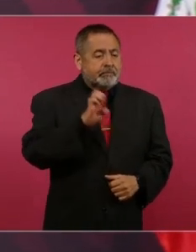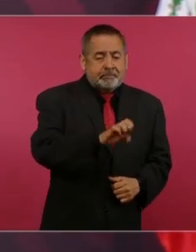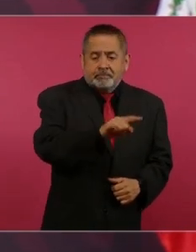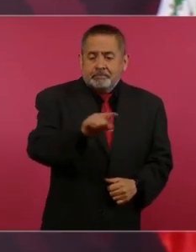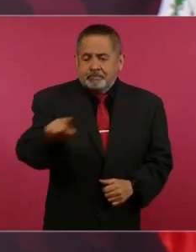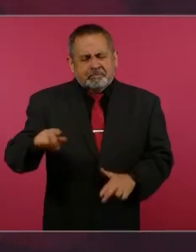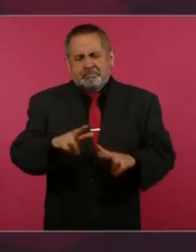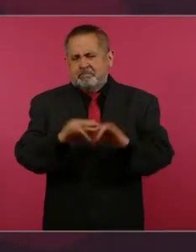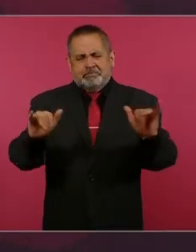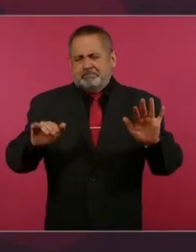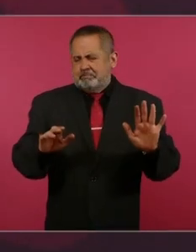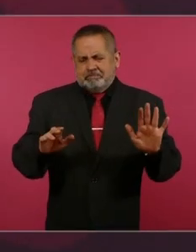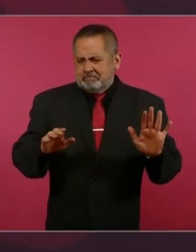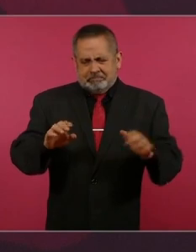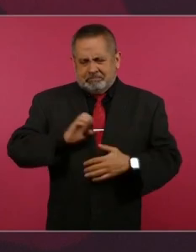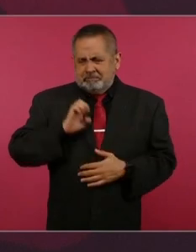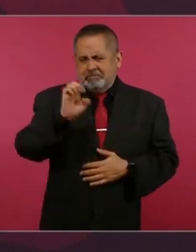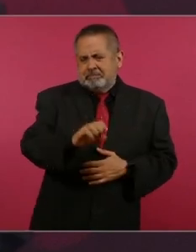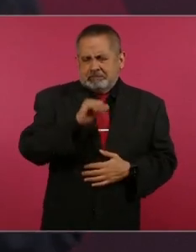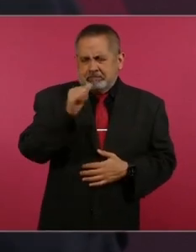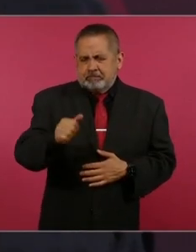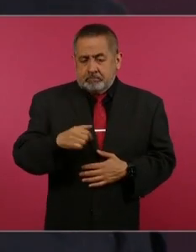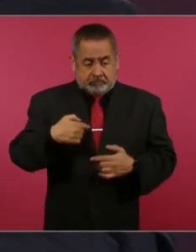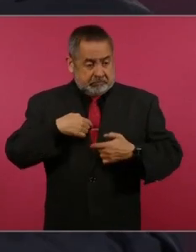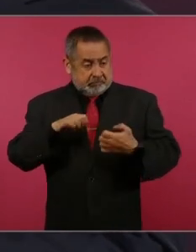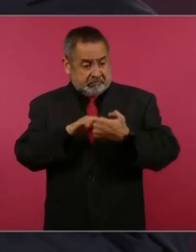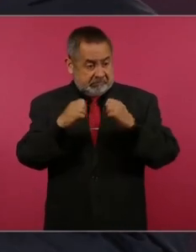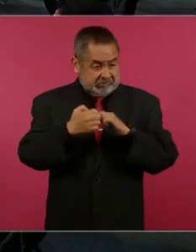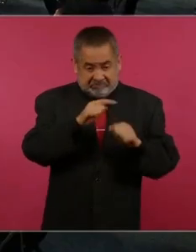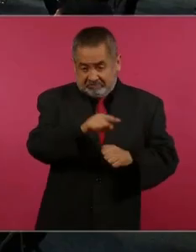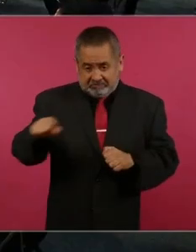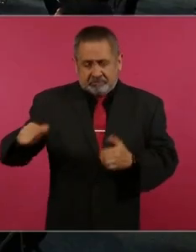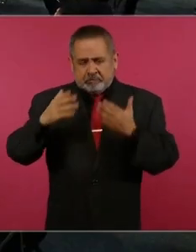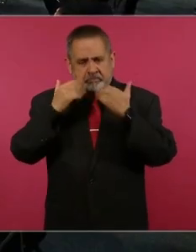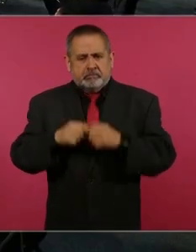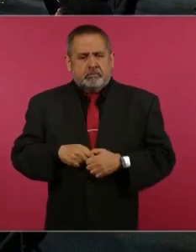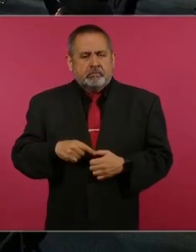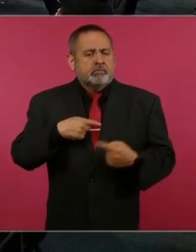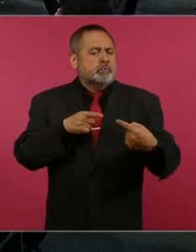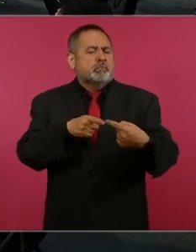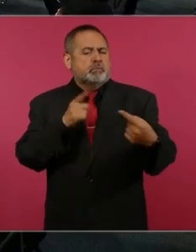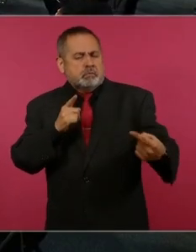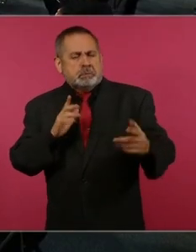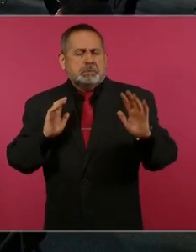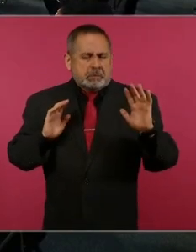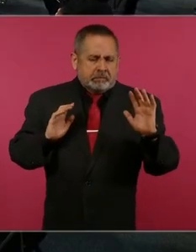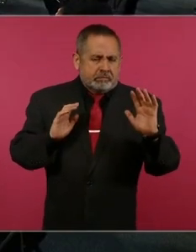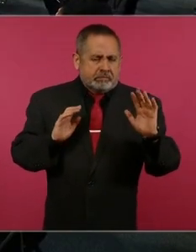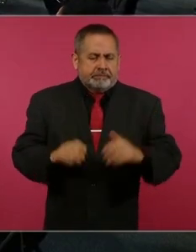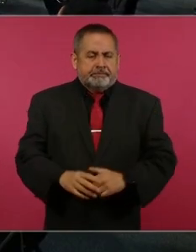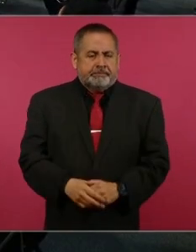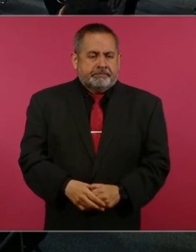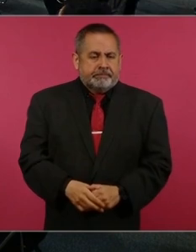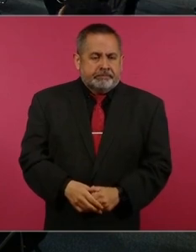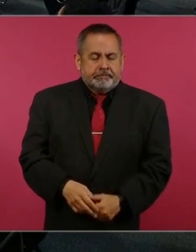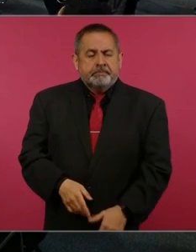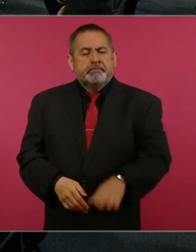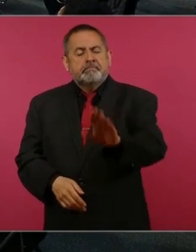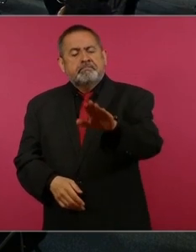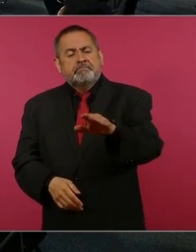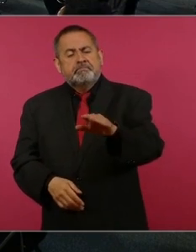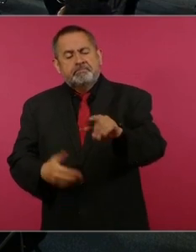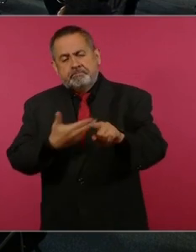y tengo adversarios, no enemigos, nada más. Presidente, el otro